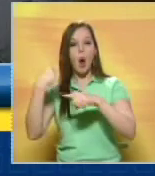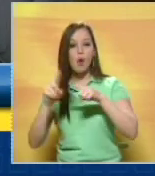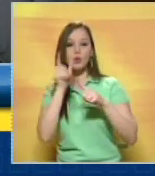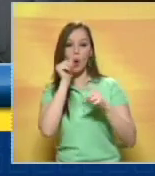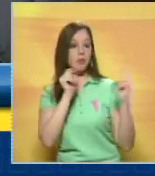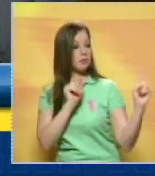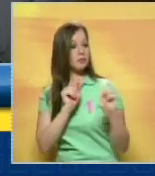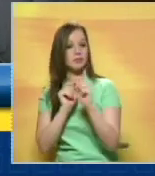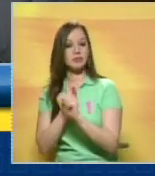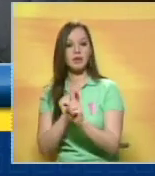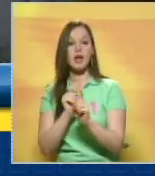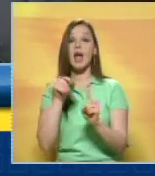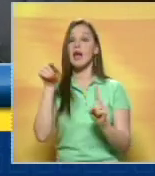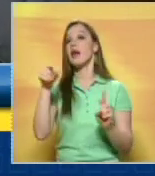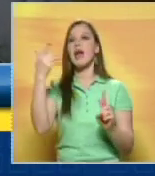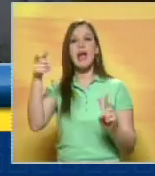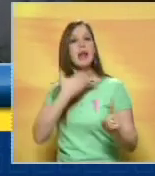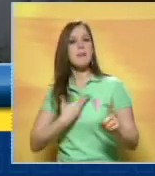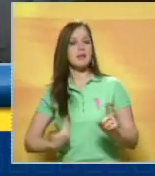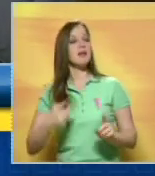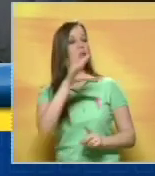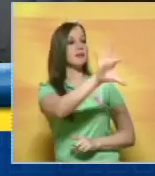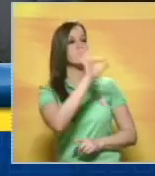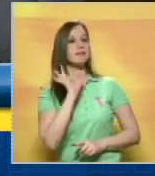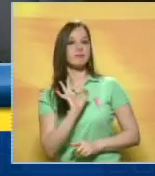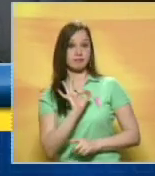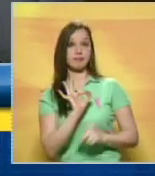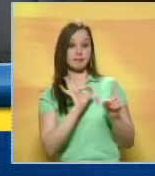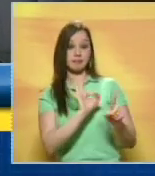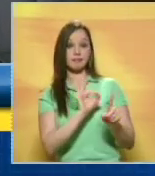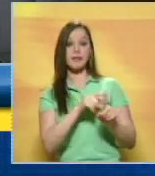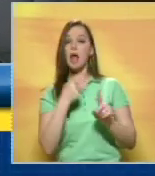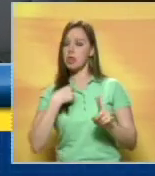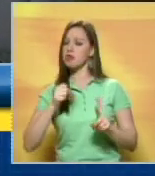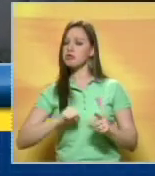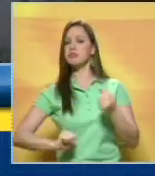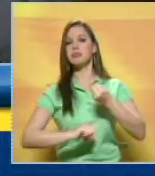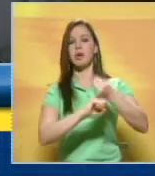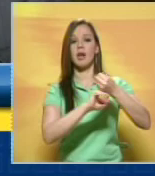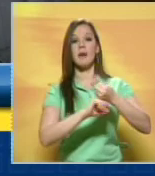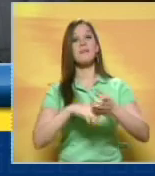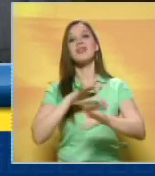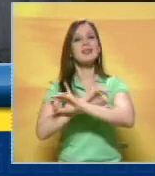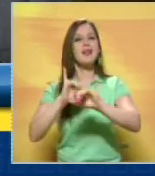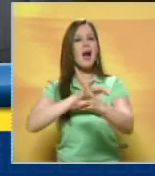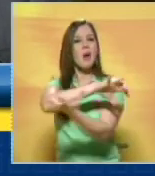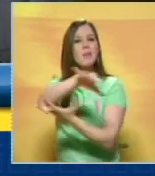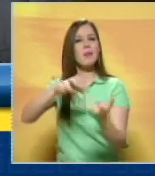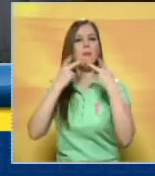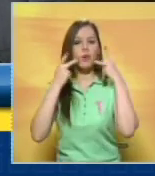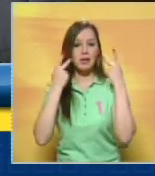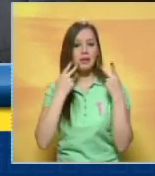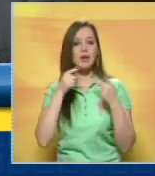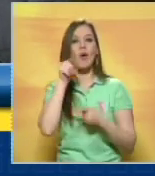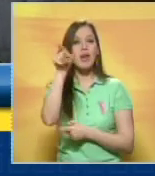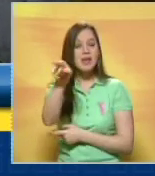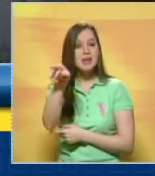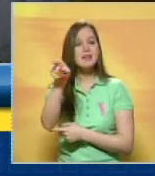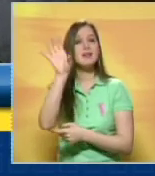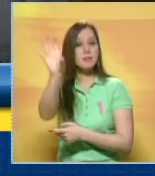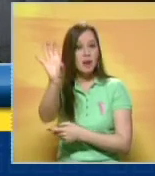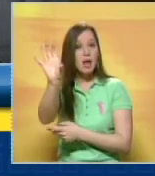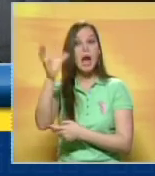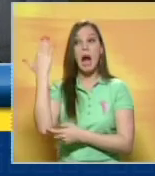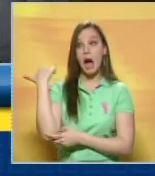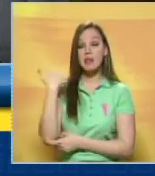al-Abadi, designado por el presidente de ese país. Con el anuncio, Maliki pone fin al conflicto político en que estaba ese país desde